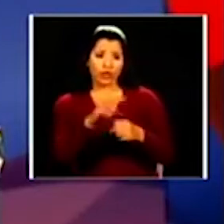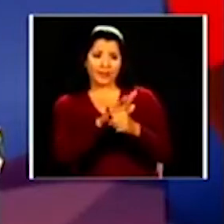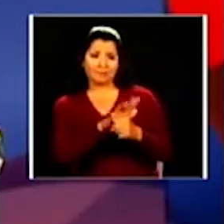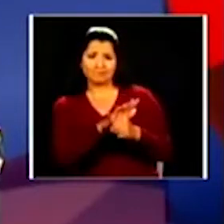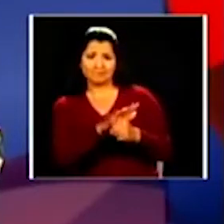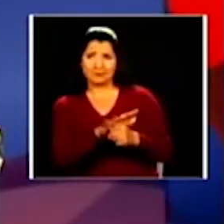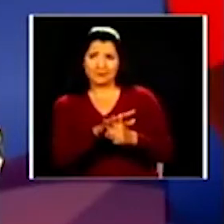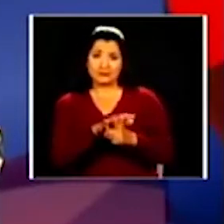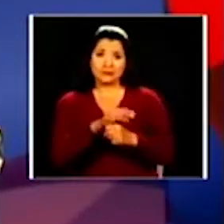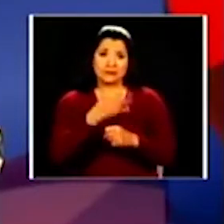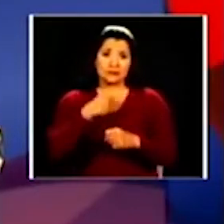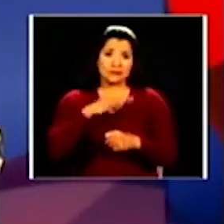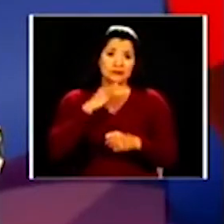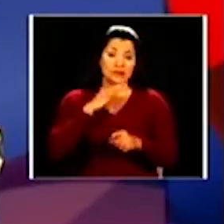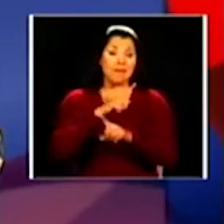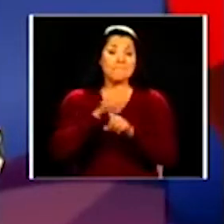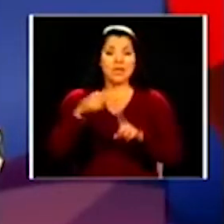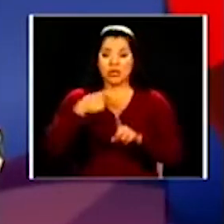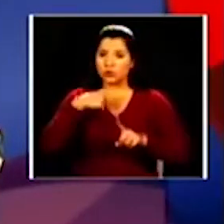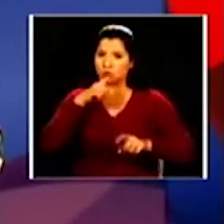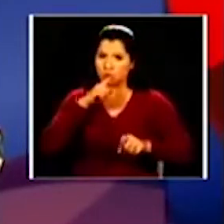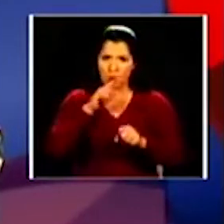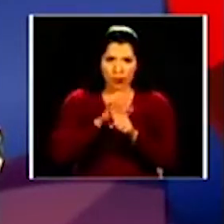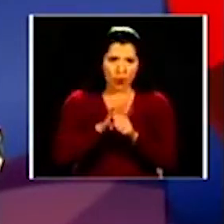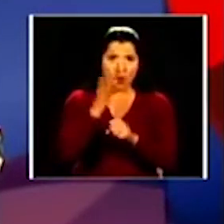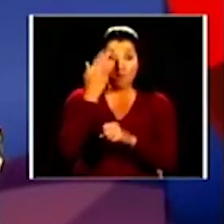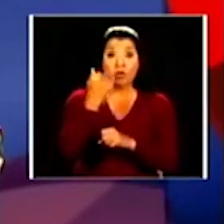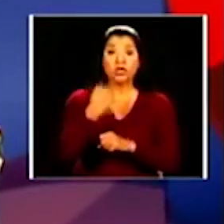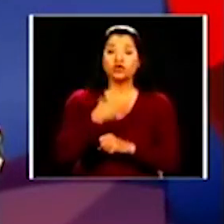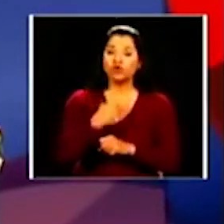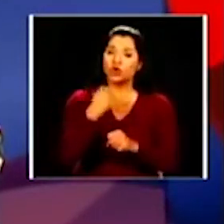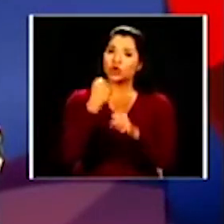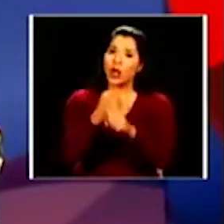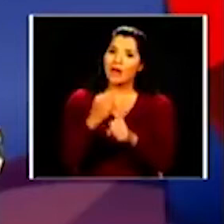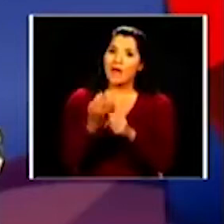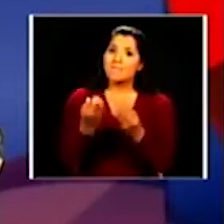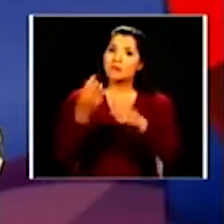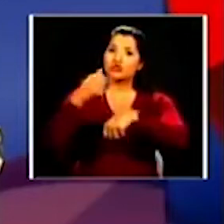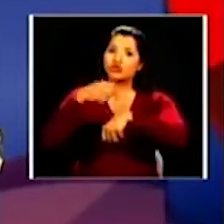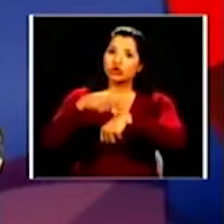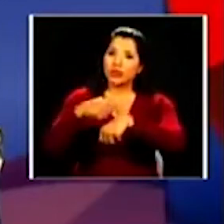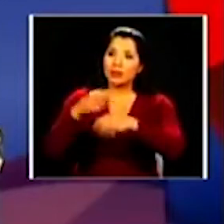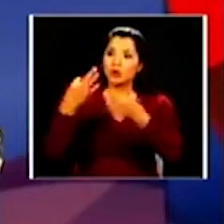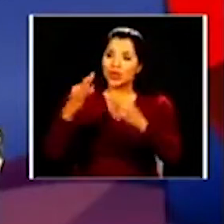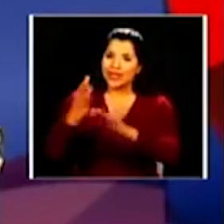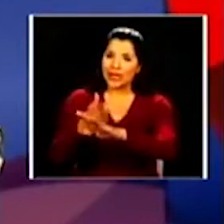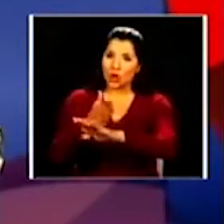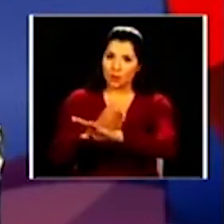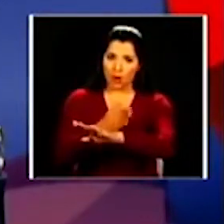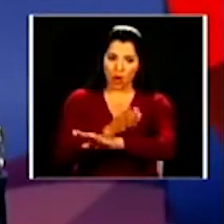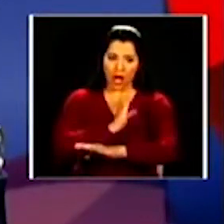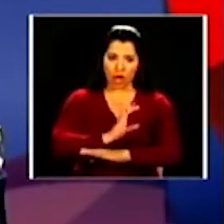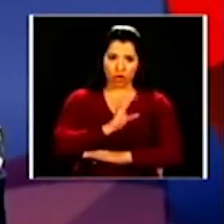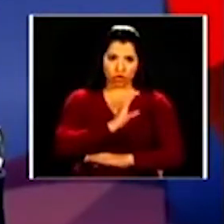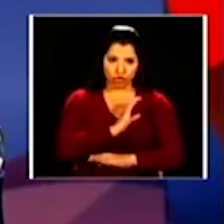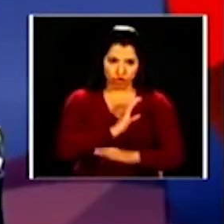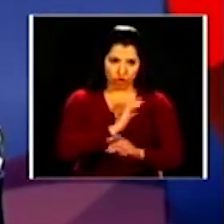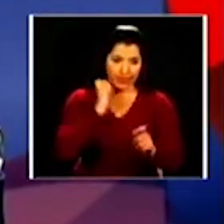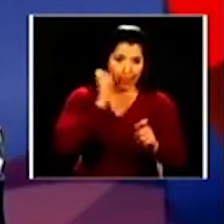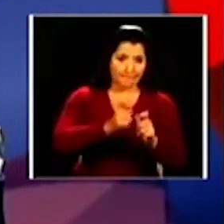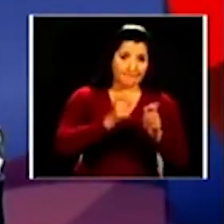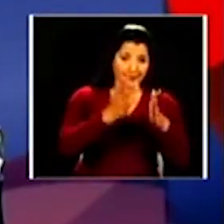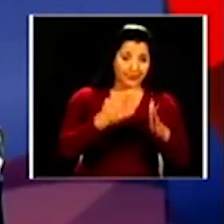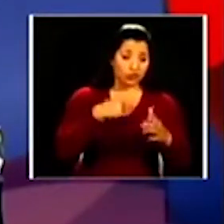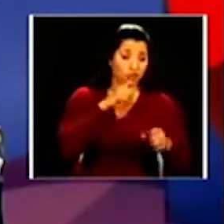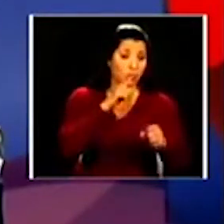absoluto compromiso, luego de haber trabajado 2 vedas mejorando la situación de pescadores, porque tengo un compromiso con Punta Arenas para mejorar